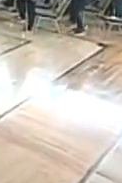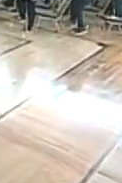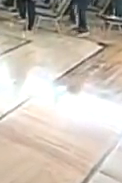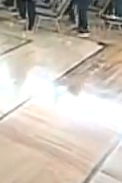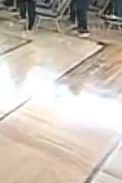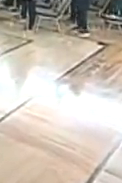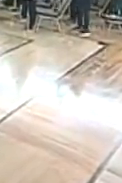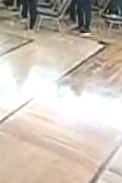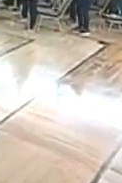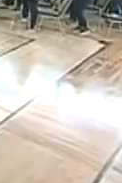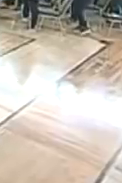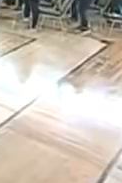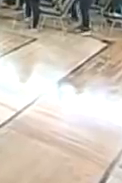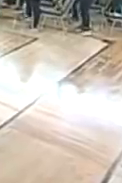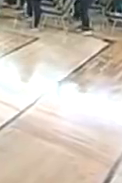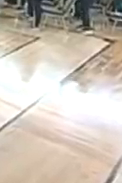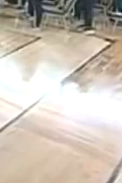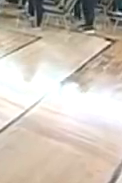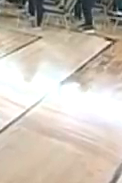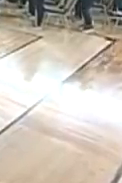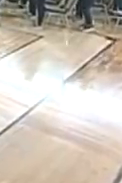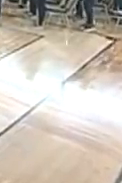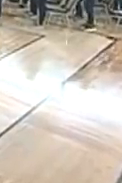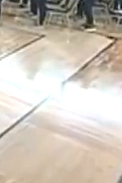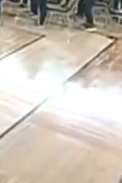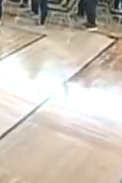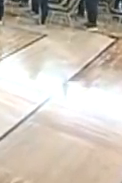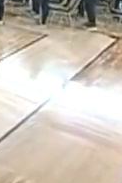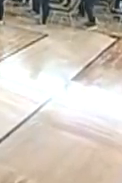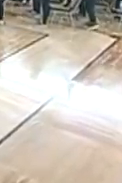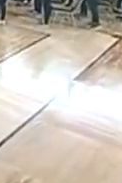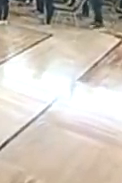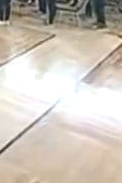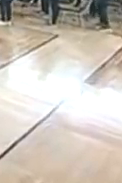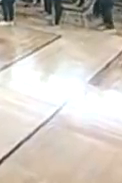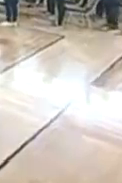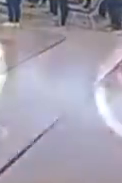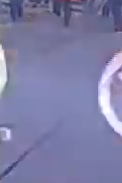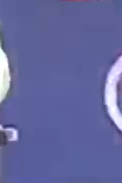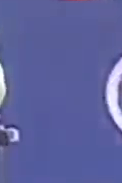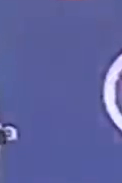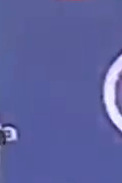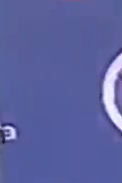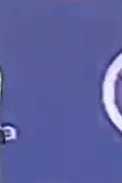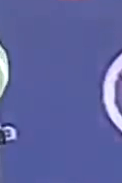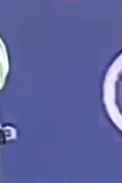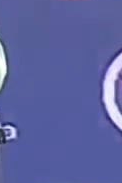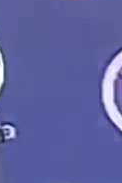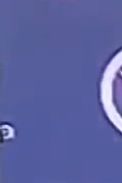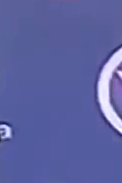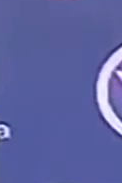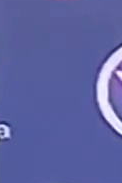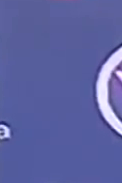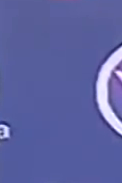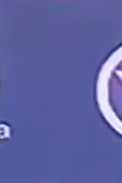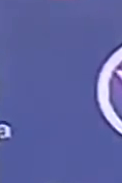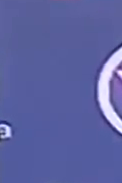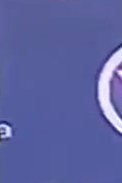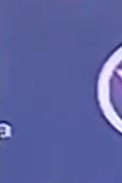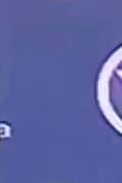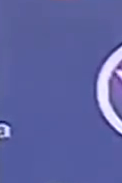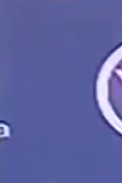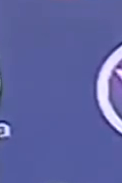con trabajo, esfuerzo y compromiso patrio suman a la prosperidad económica del país. Allí vemos al